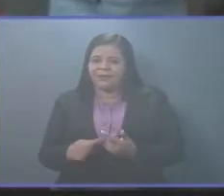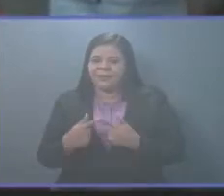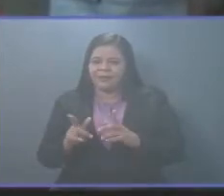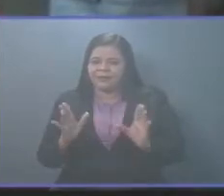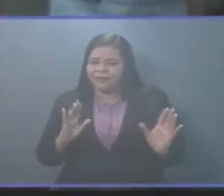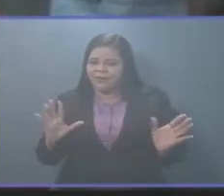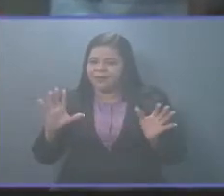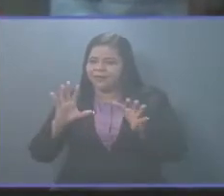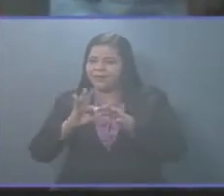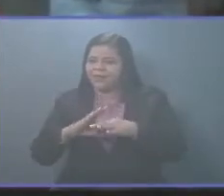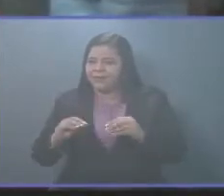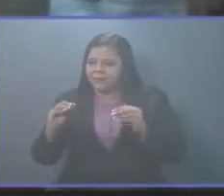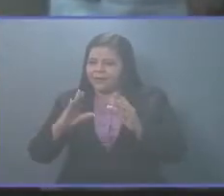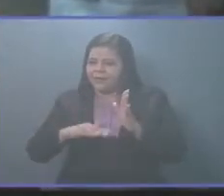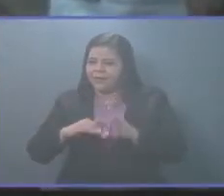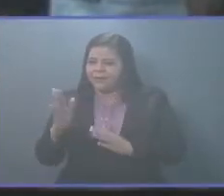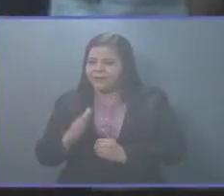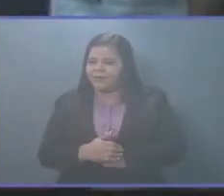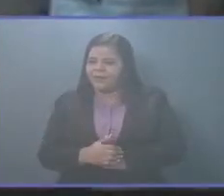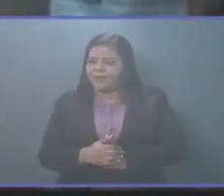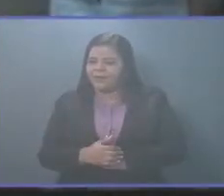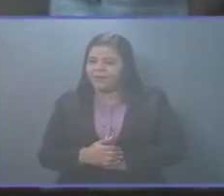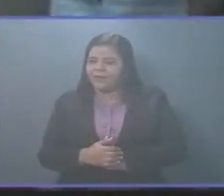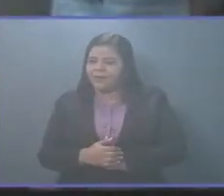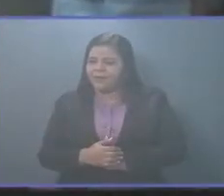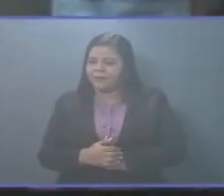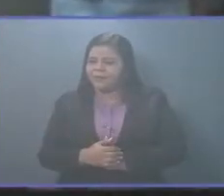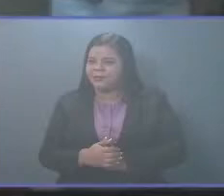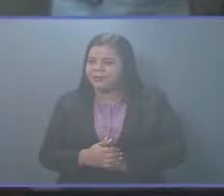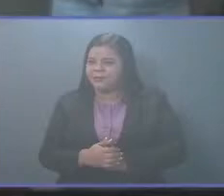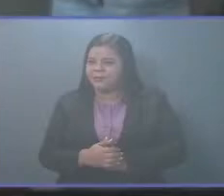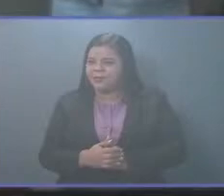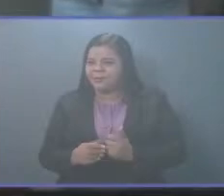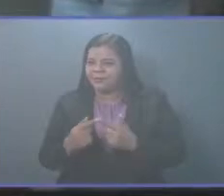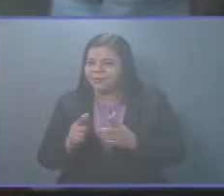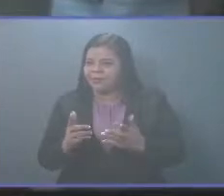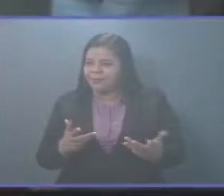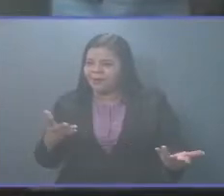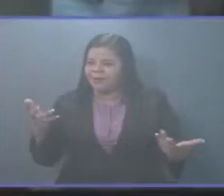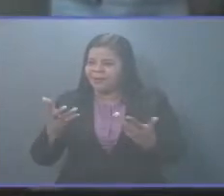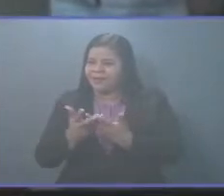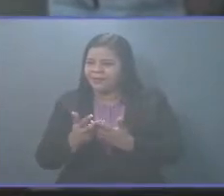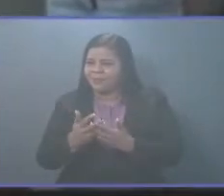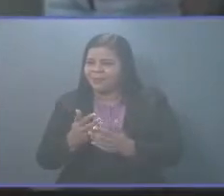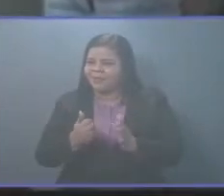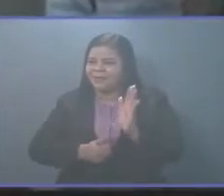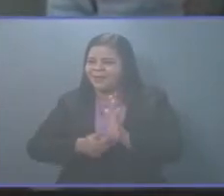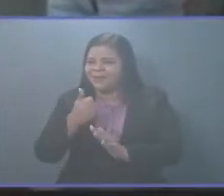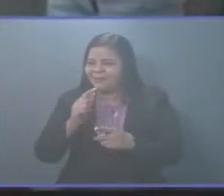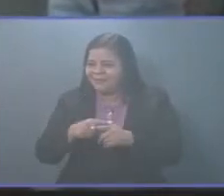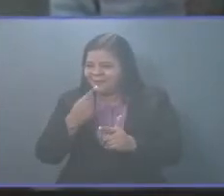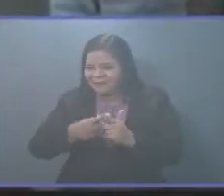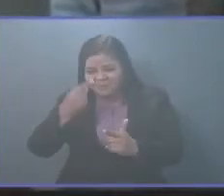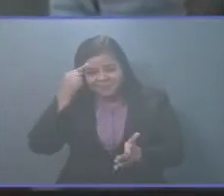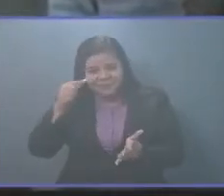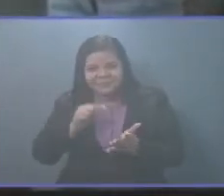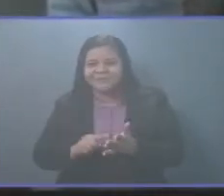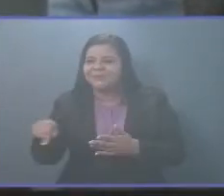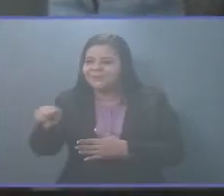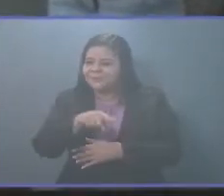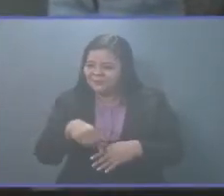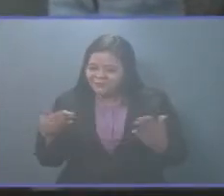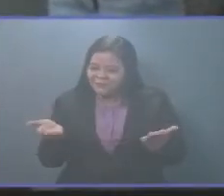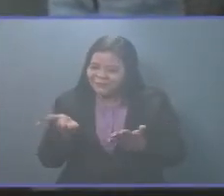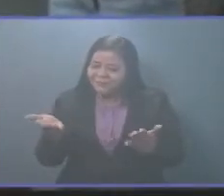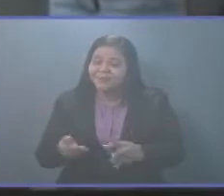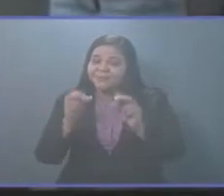haber sido una competencia de la Asamblea. ¿Cómo, si nos pueden comentar un poco el análisis que ustedes han realizado respecto